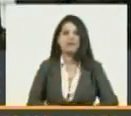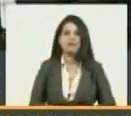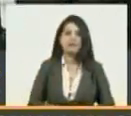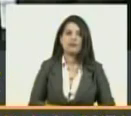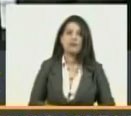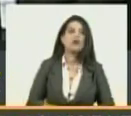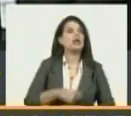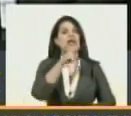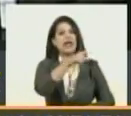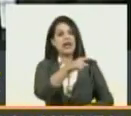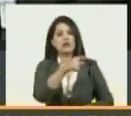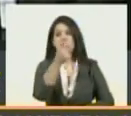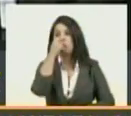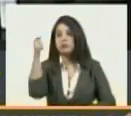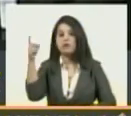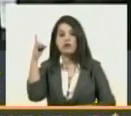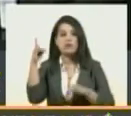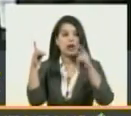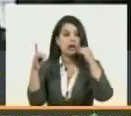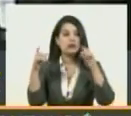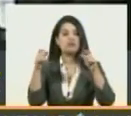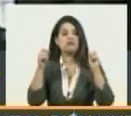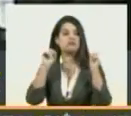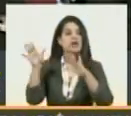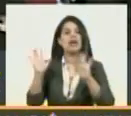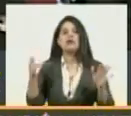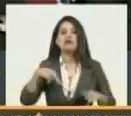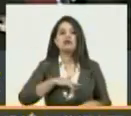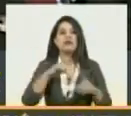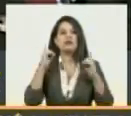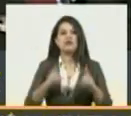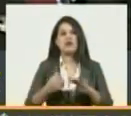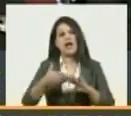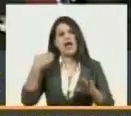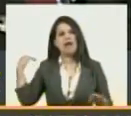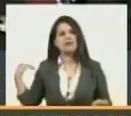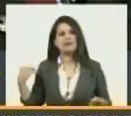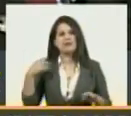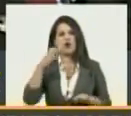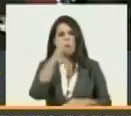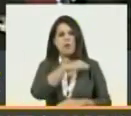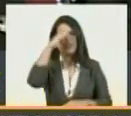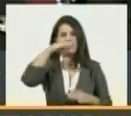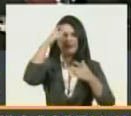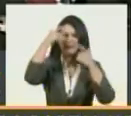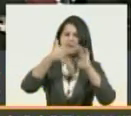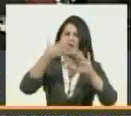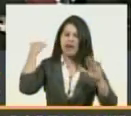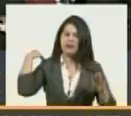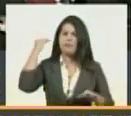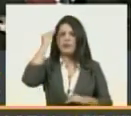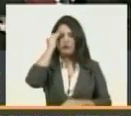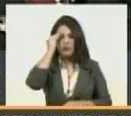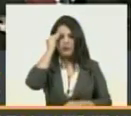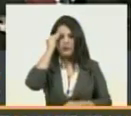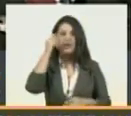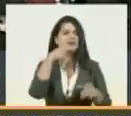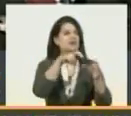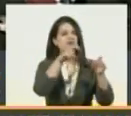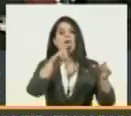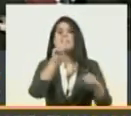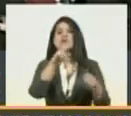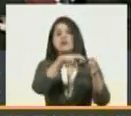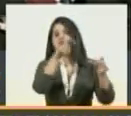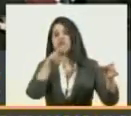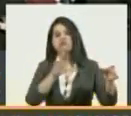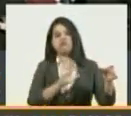motivó y desencadenó una decisión histórica que ya había asumido el comandante Hugo Chávez, que fue el retiro de Venezuela de